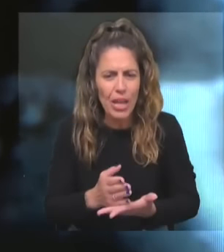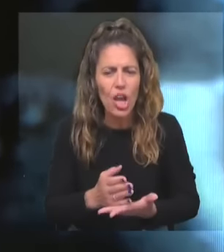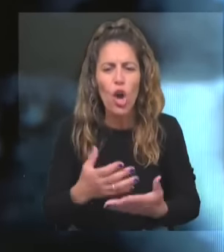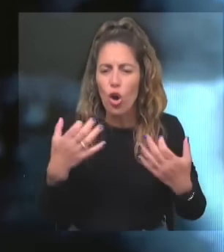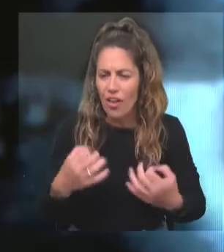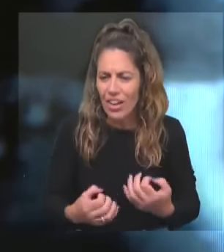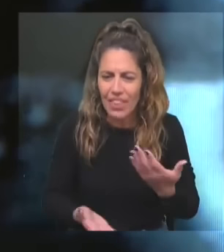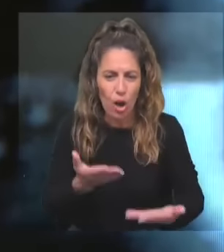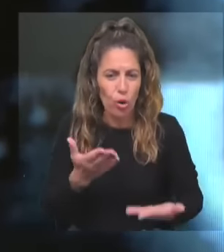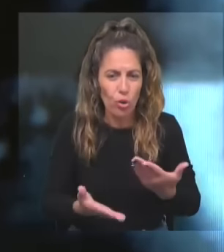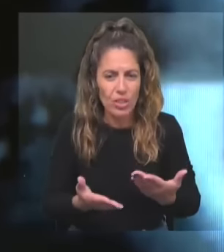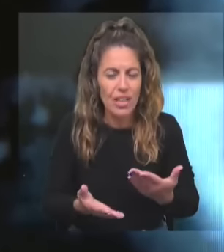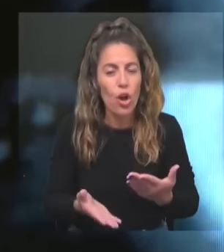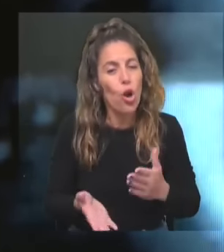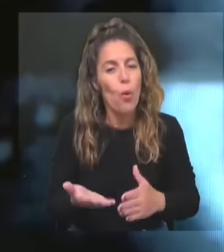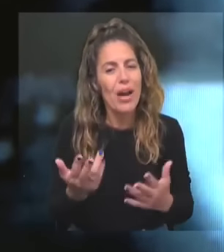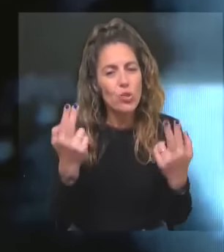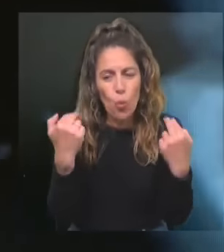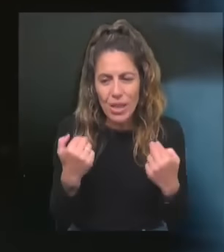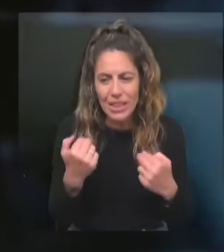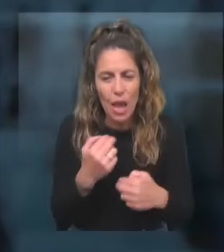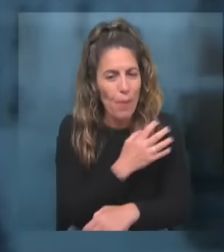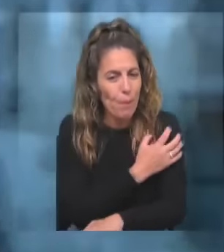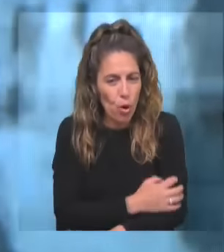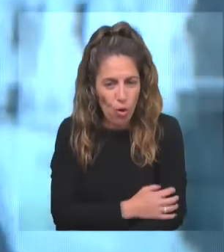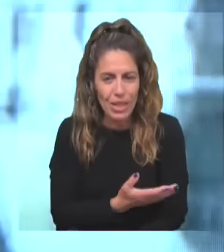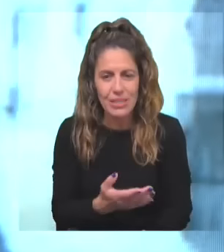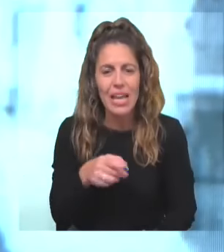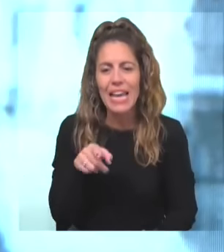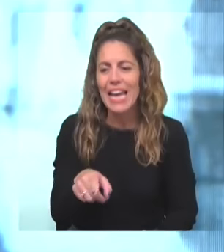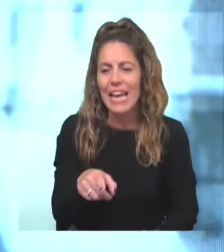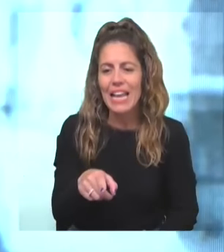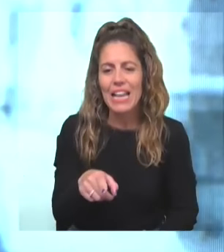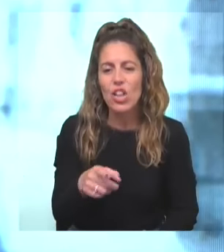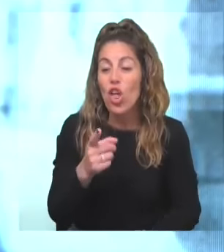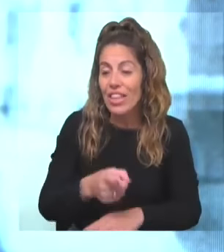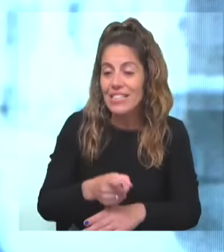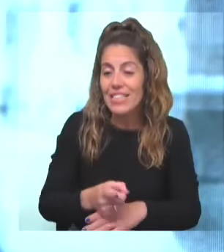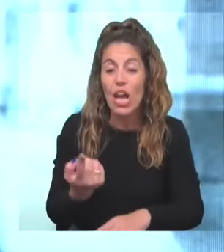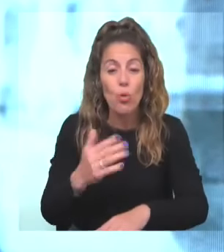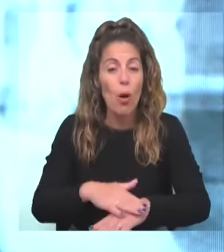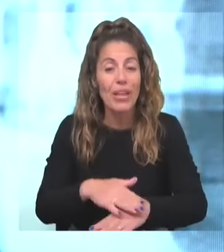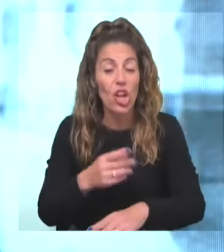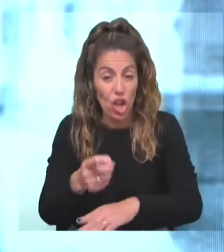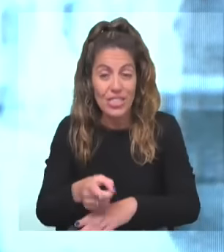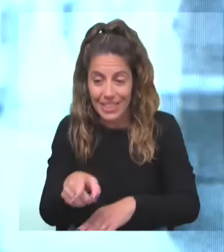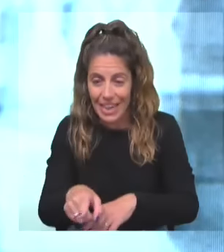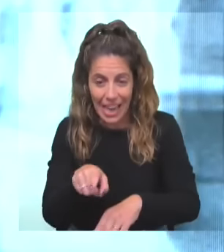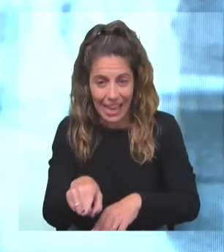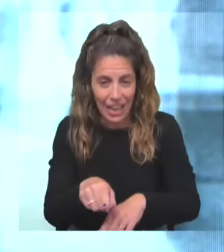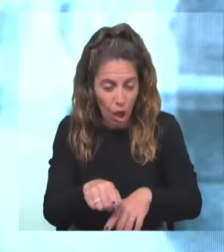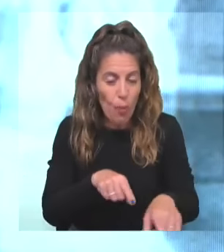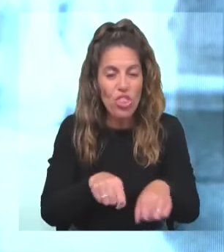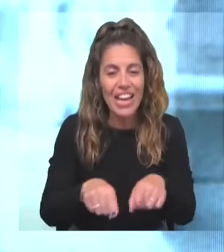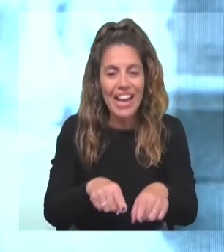justicia, con los más humildes. En un momento dado, él lo designan como delegado en materia de